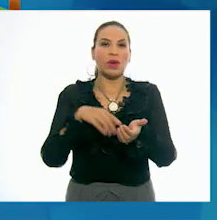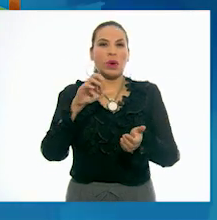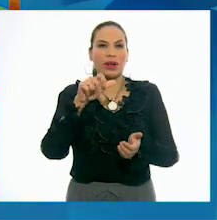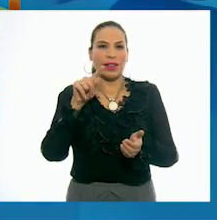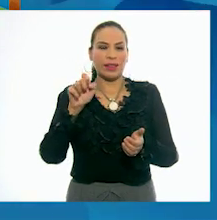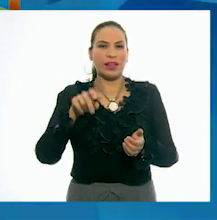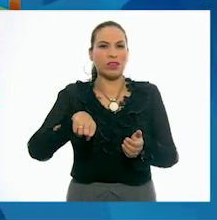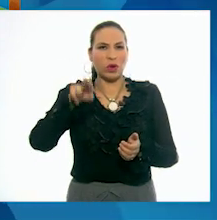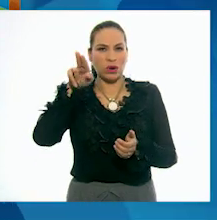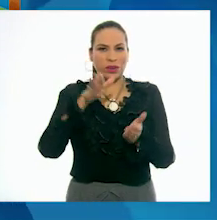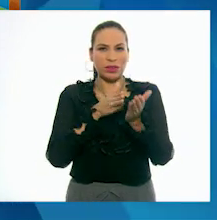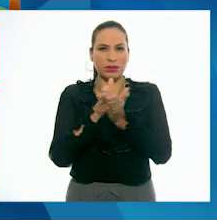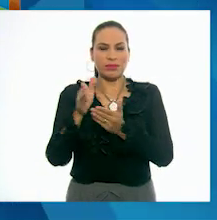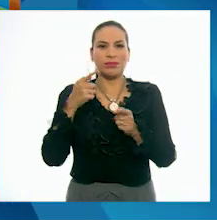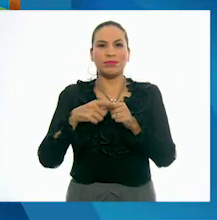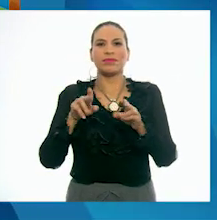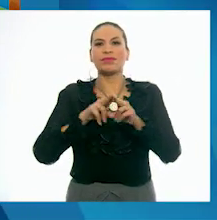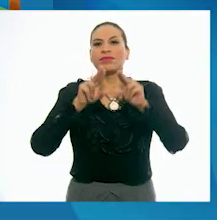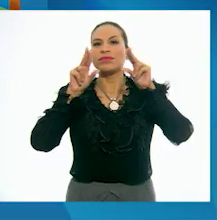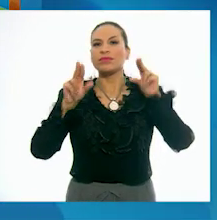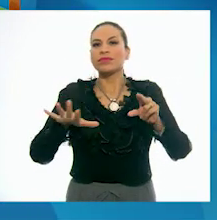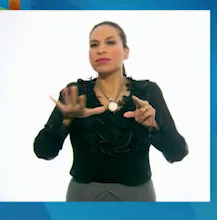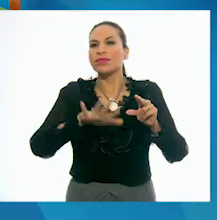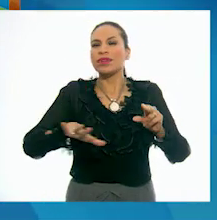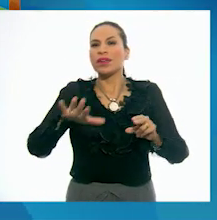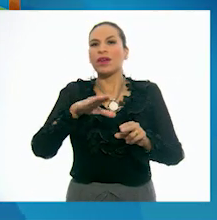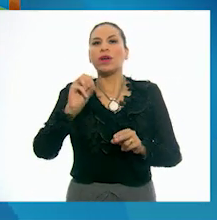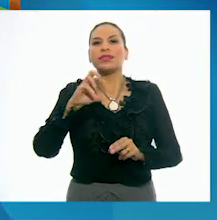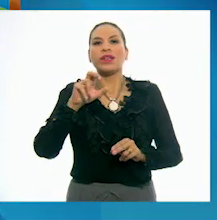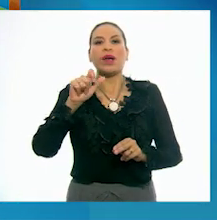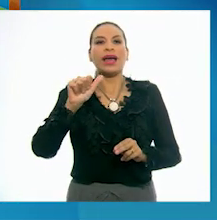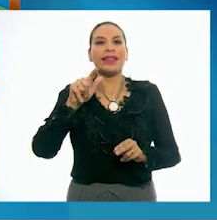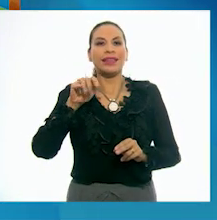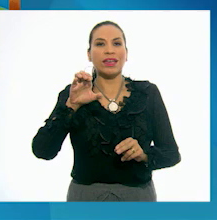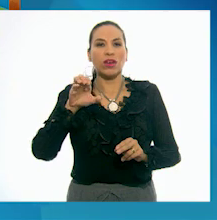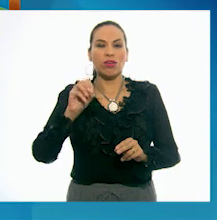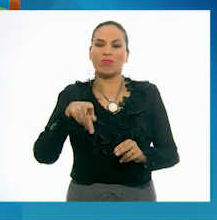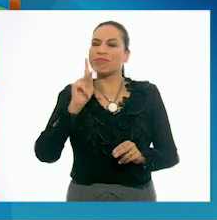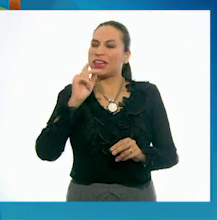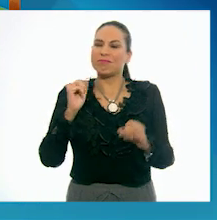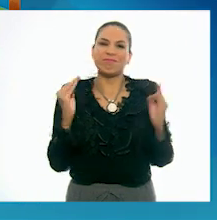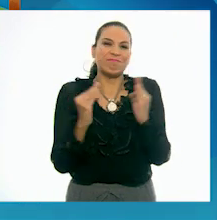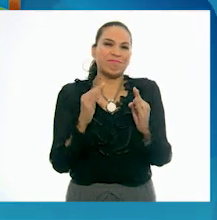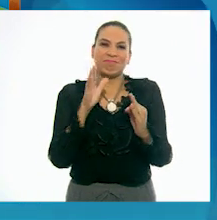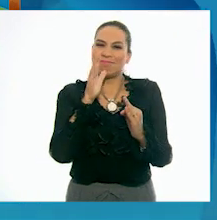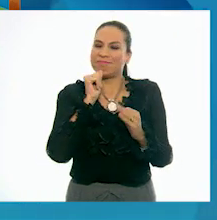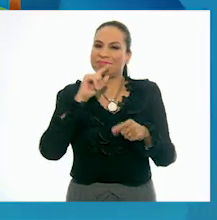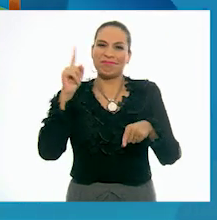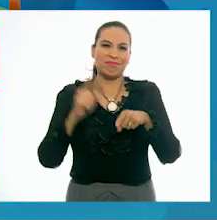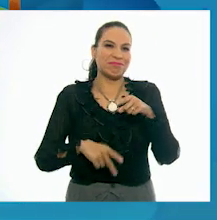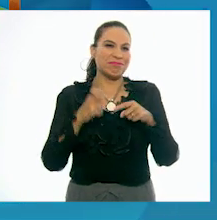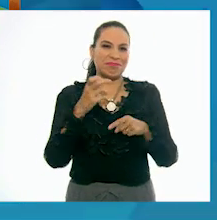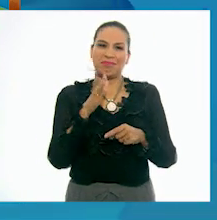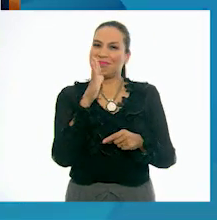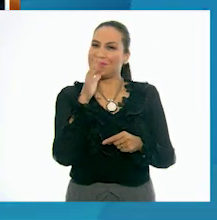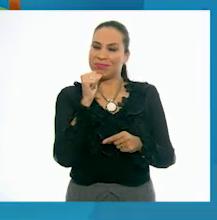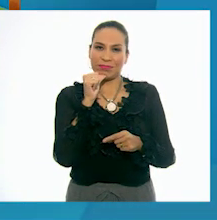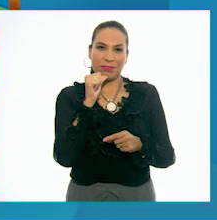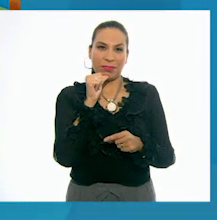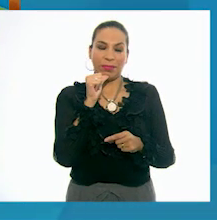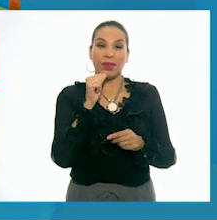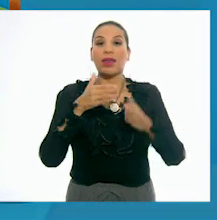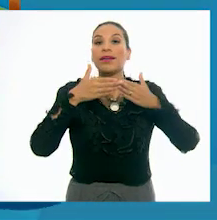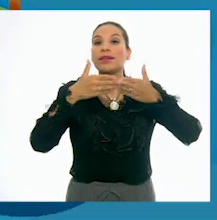por el norte, cruzando los hielos del Océano Ártico, pero las condiciones climáticas descartaron esta opción.